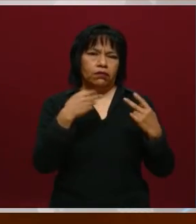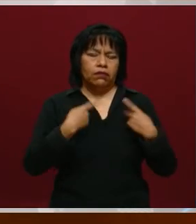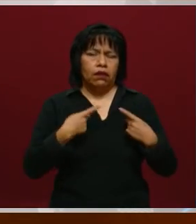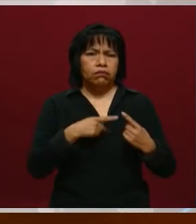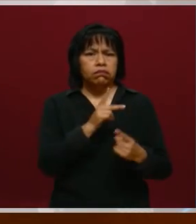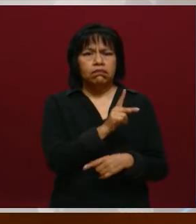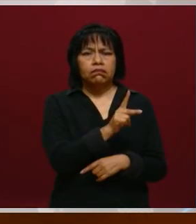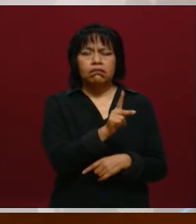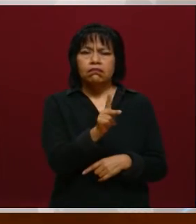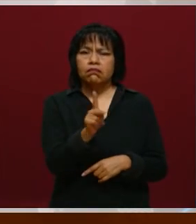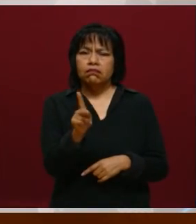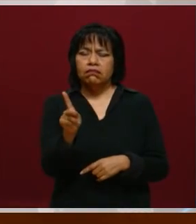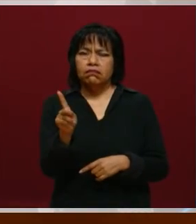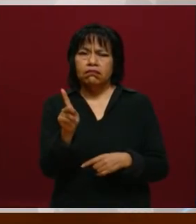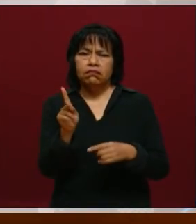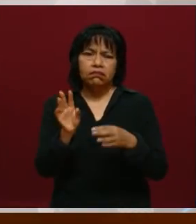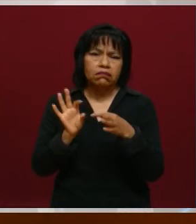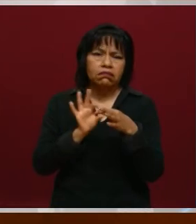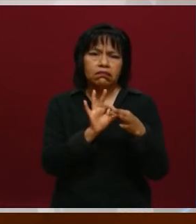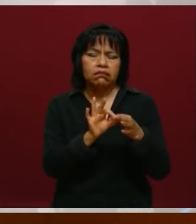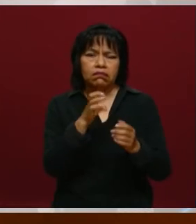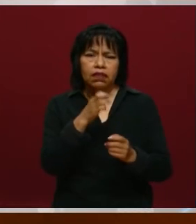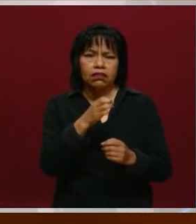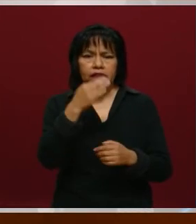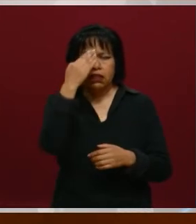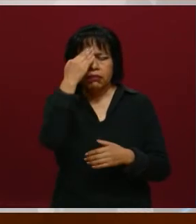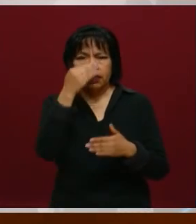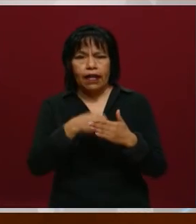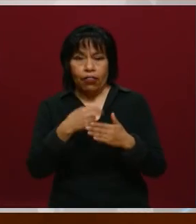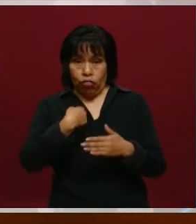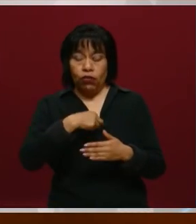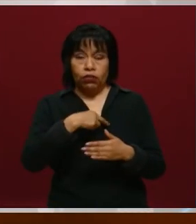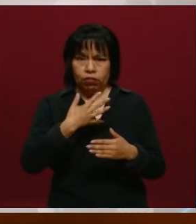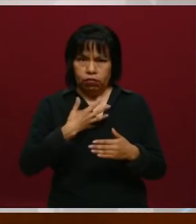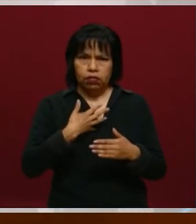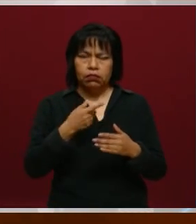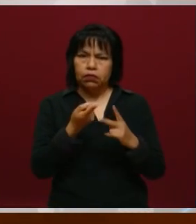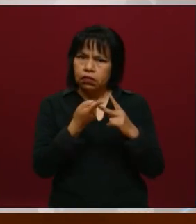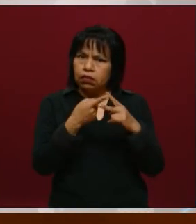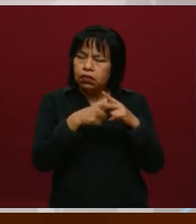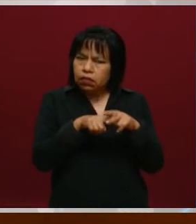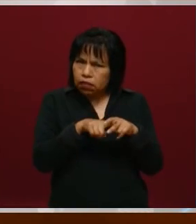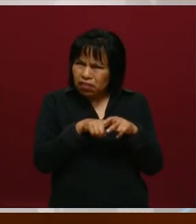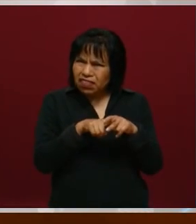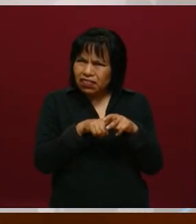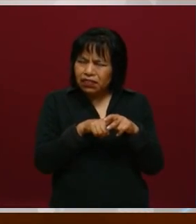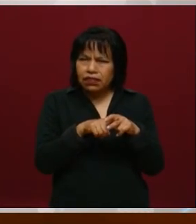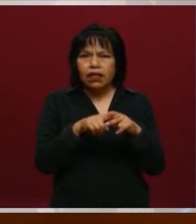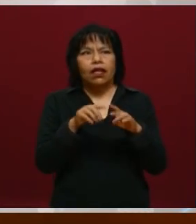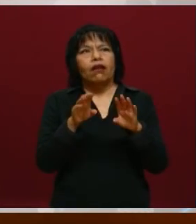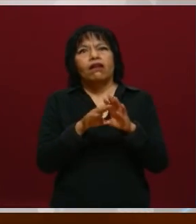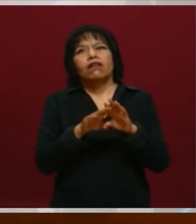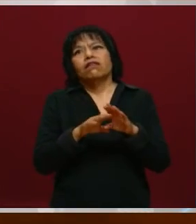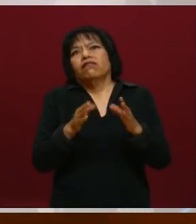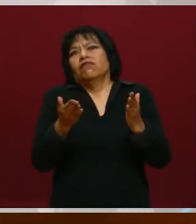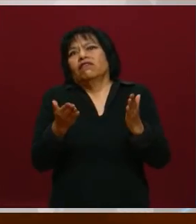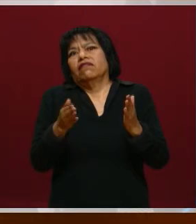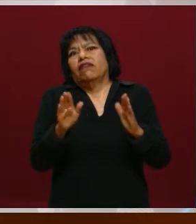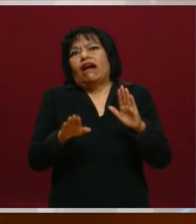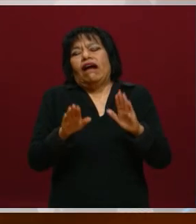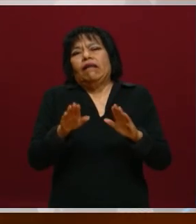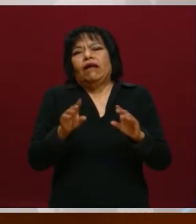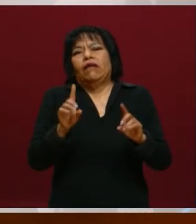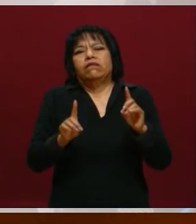es en esta reflexión nosotros tenemos que empezar a interpelar varias cosas que las veíamos